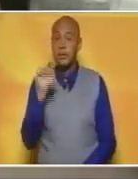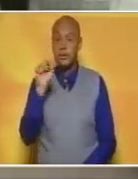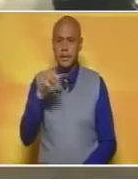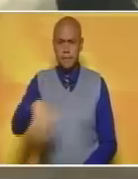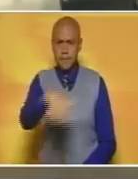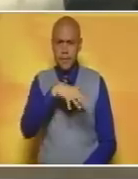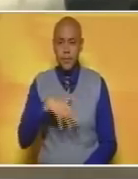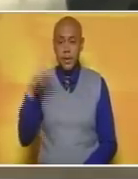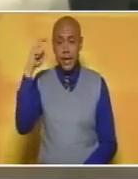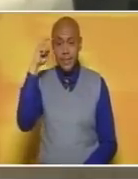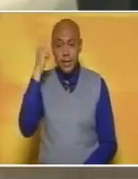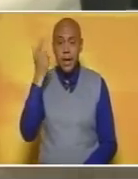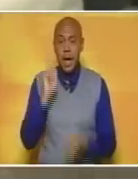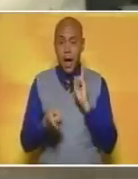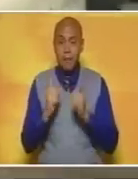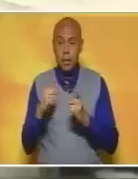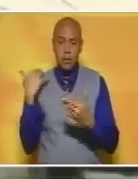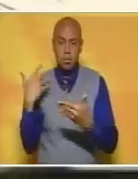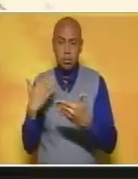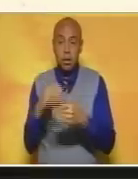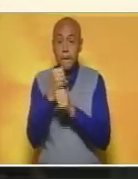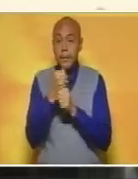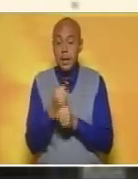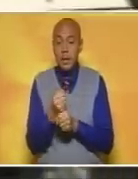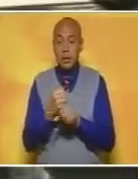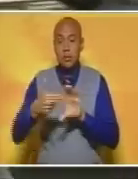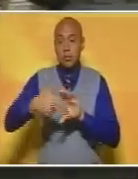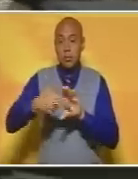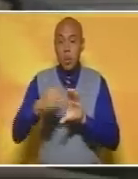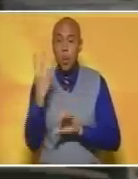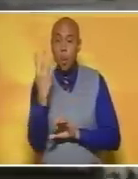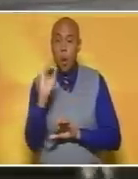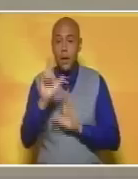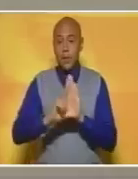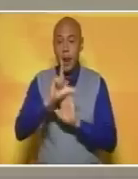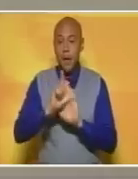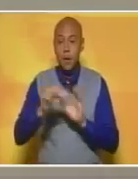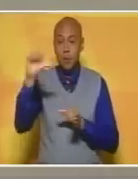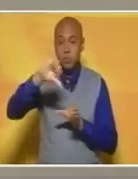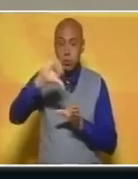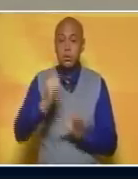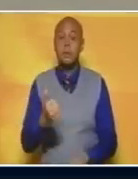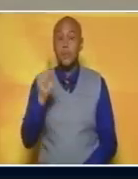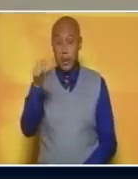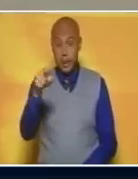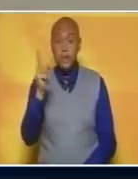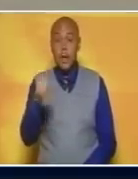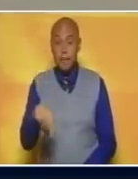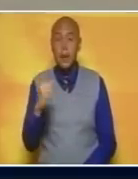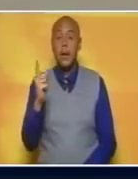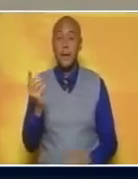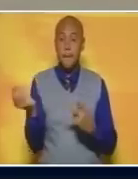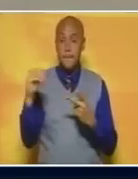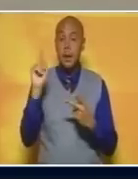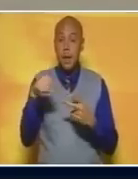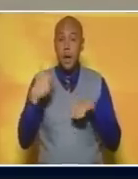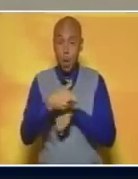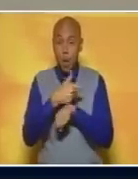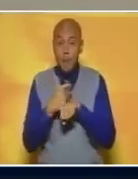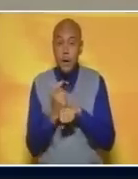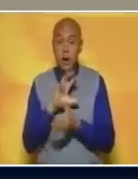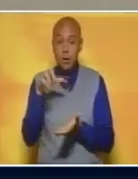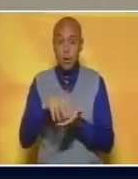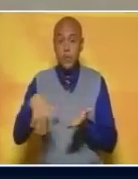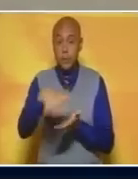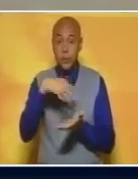pasar varios días en una cola solo reciben 40 litros del hidrocarburo. Además, se pudo conocer que a través del gobierno regional se